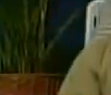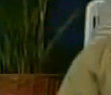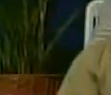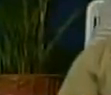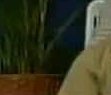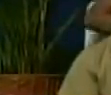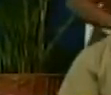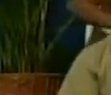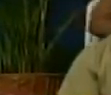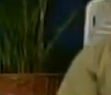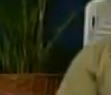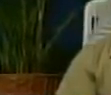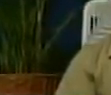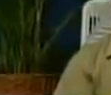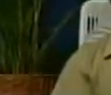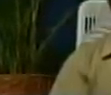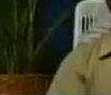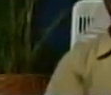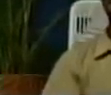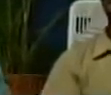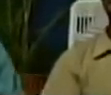la conciencia de la gente.